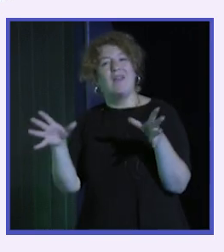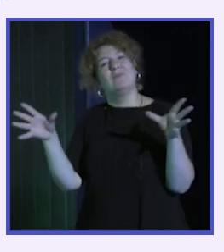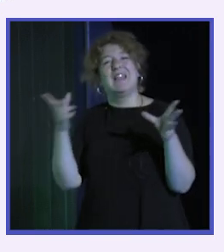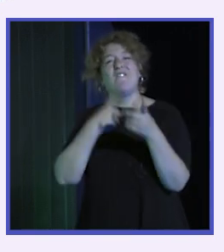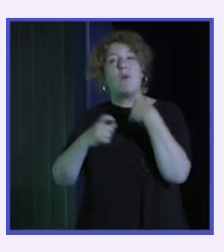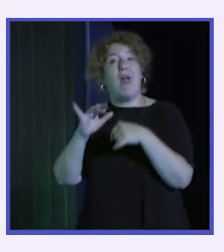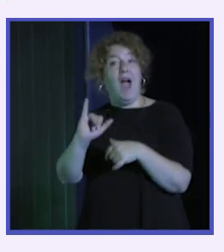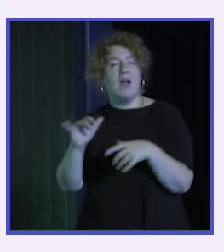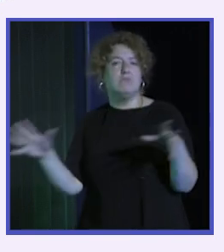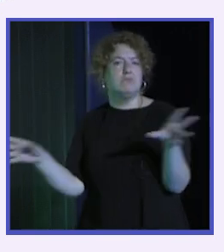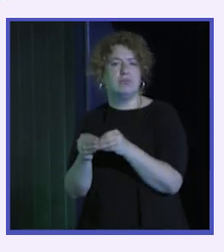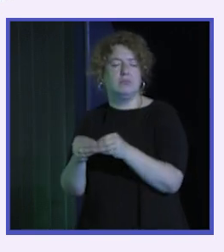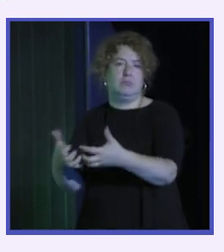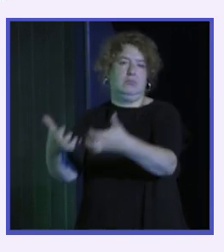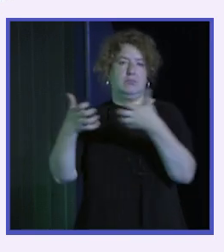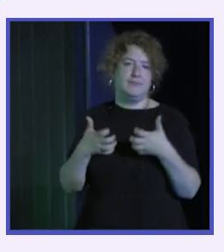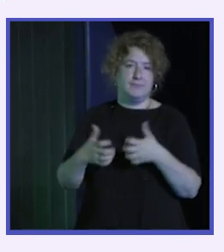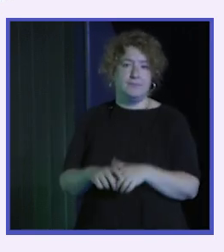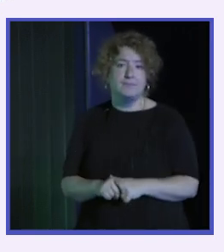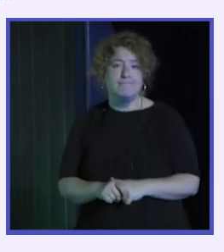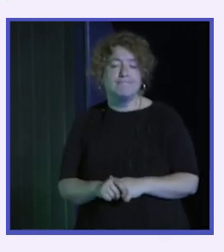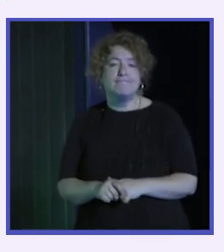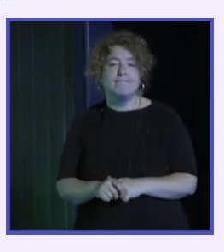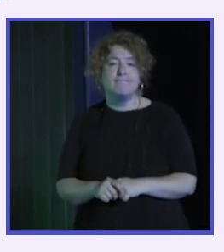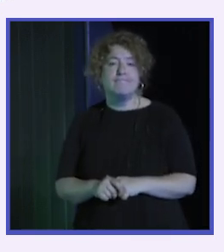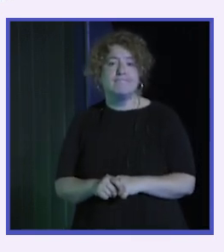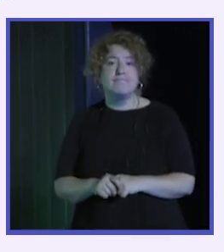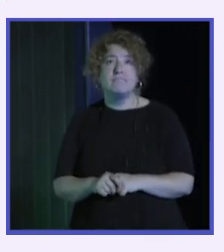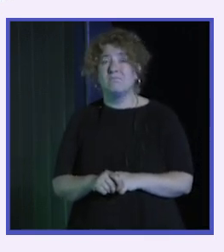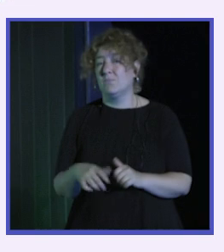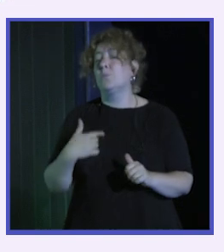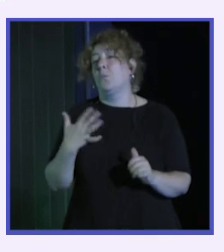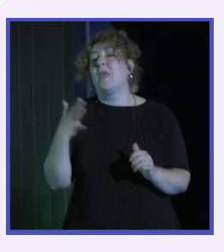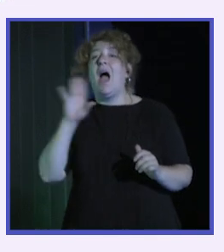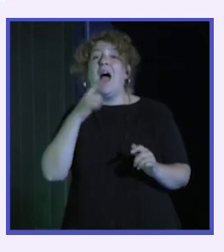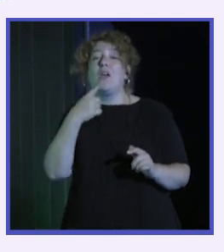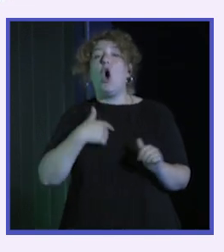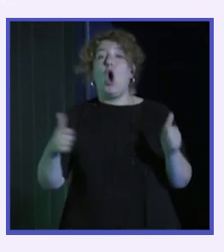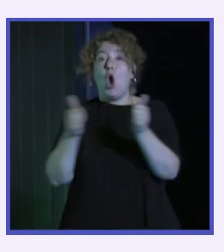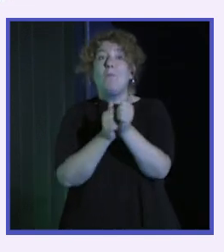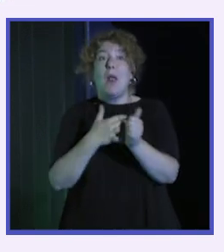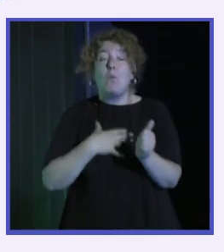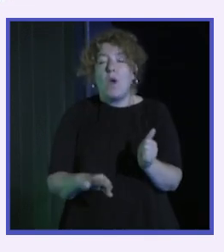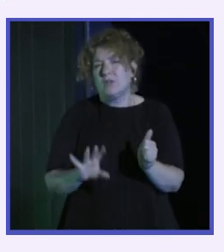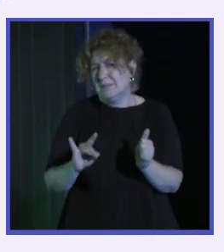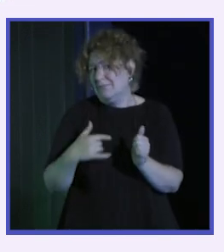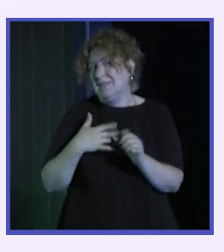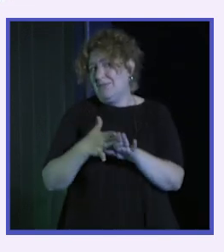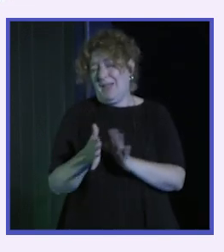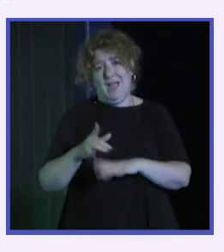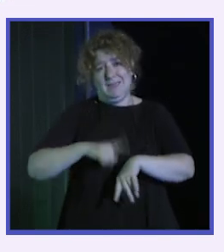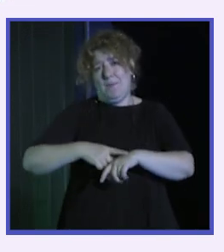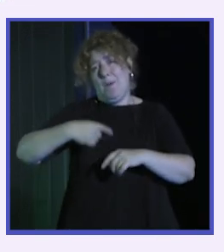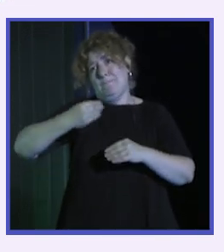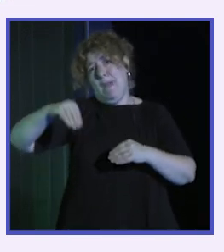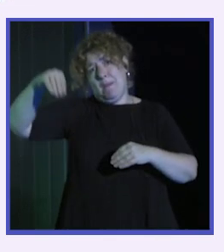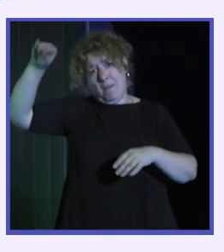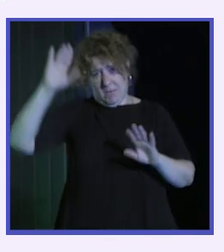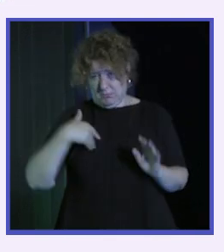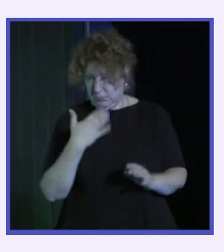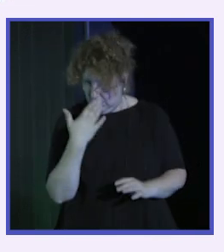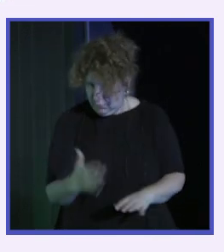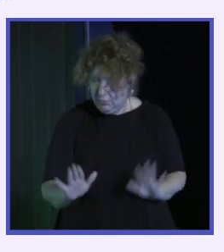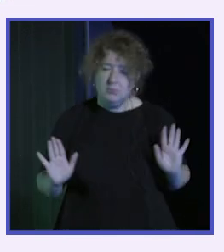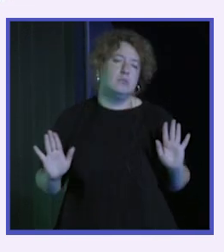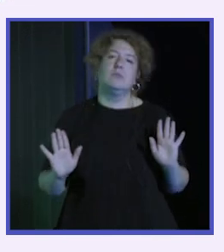información. Lo mismo que decía antes, ¿esto lo puedo hacer sin Copilot? Por supuesto que sí. Me llevaría, os prometo, que infinitamente más tiempo,